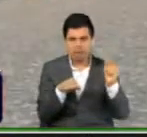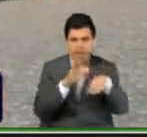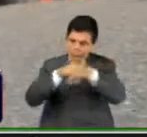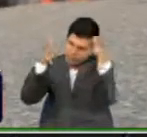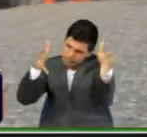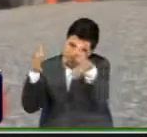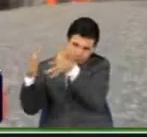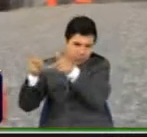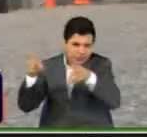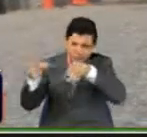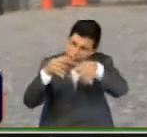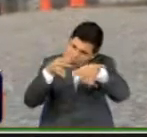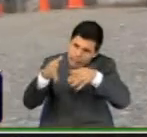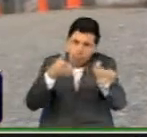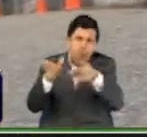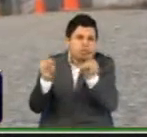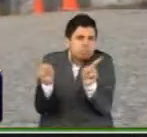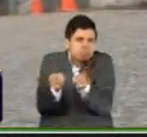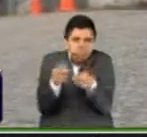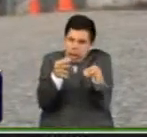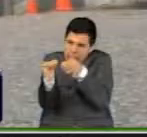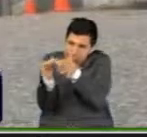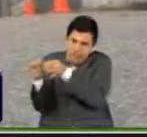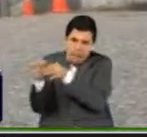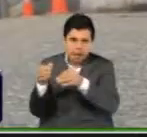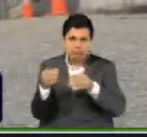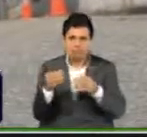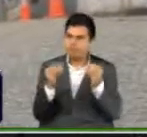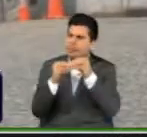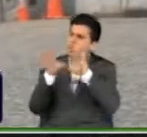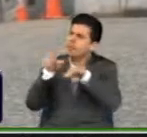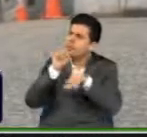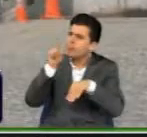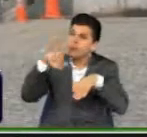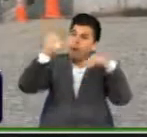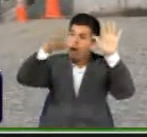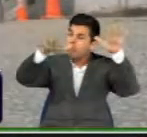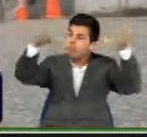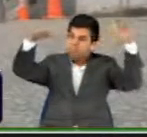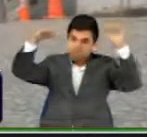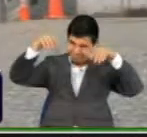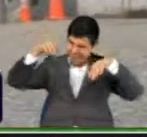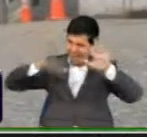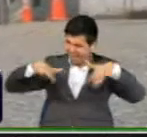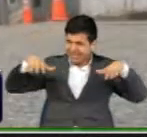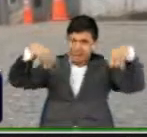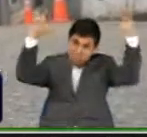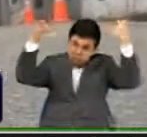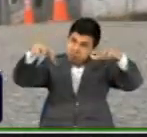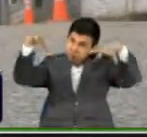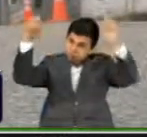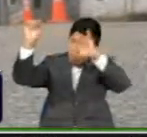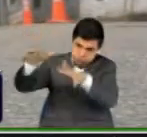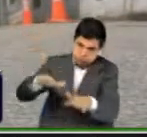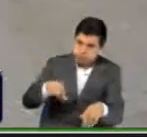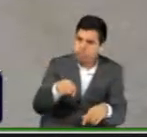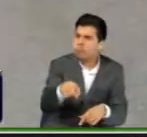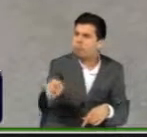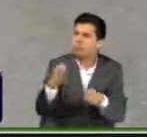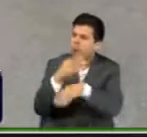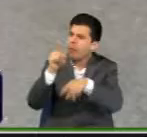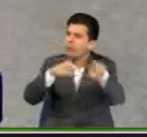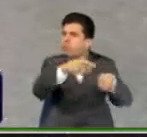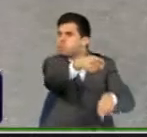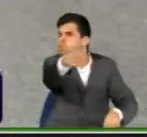neurálgicos del departamento que estén de pronto afectados por el invierno, ¿y qué decirle a los usuarios? ¿Las recomendaciones para las personas que conducen? Bueno, sí, especialmente